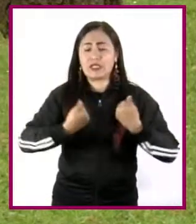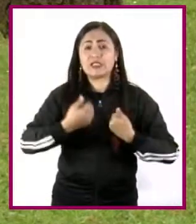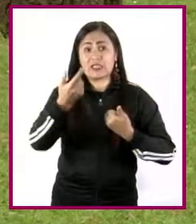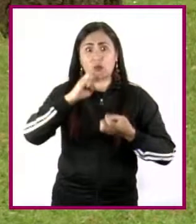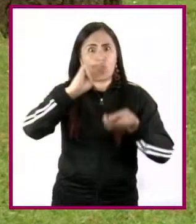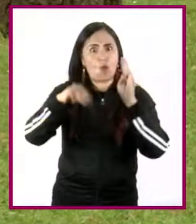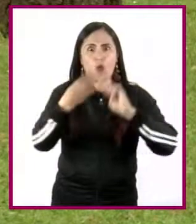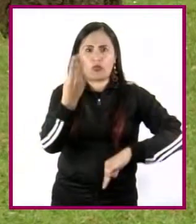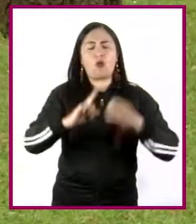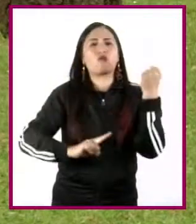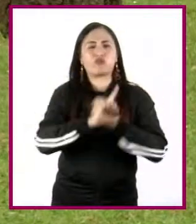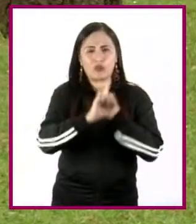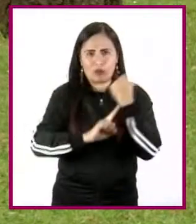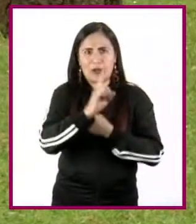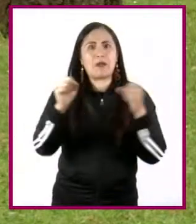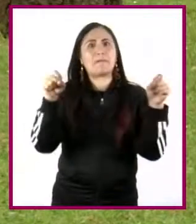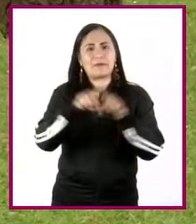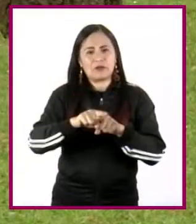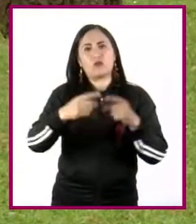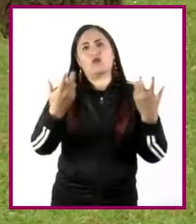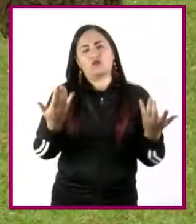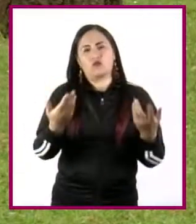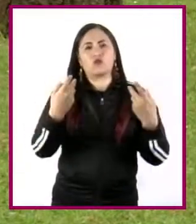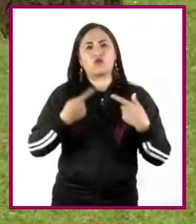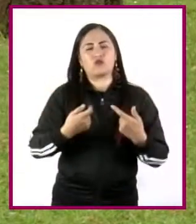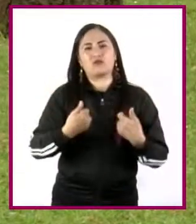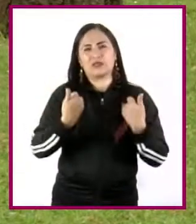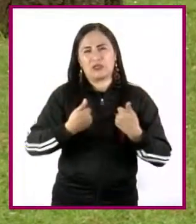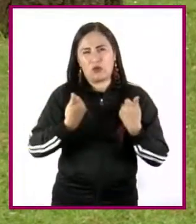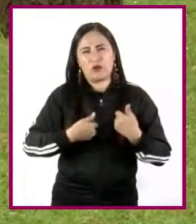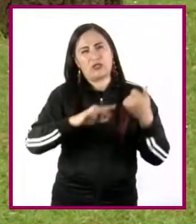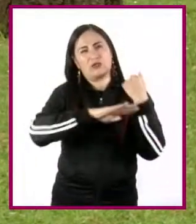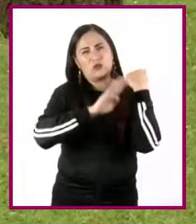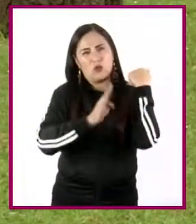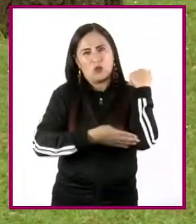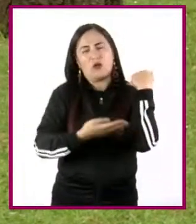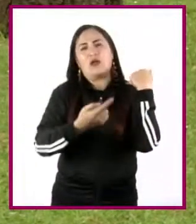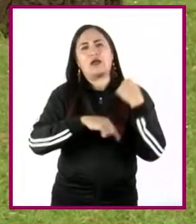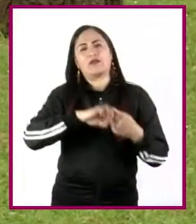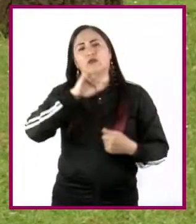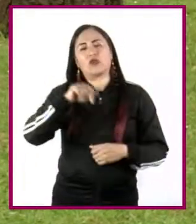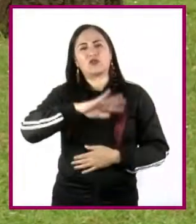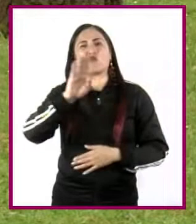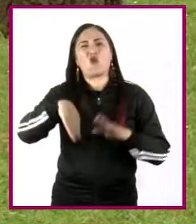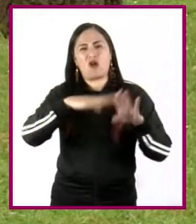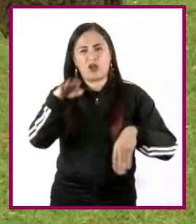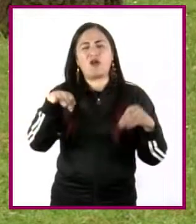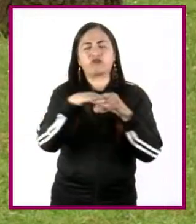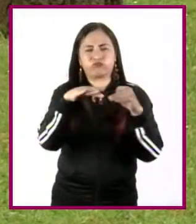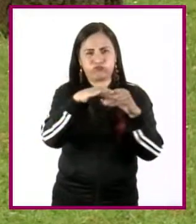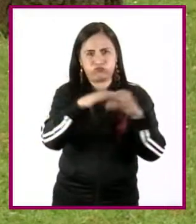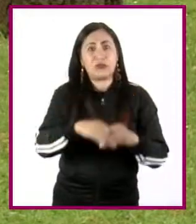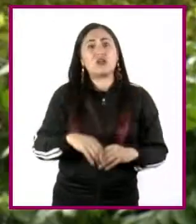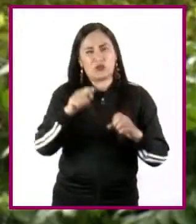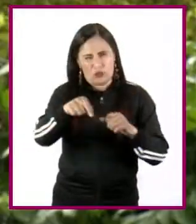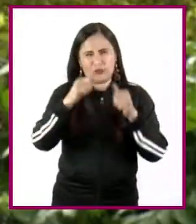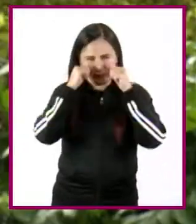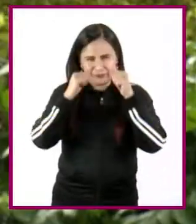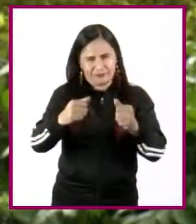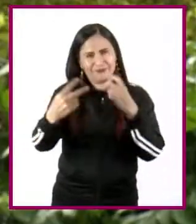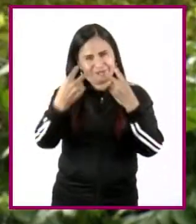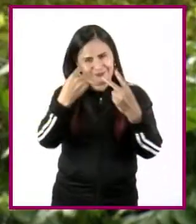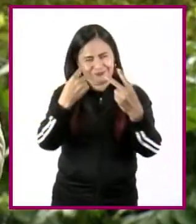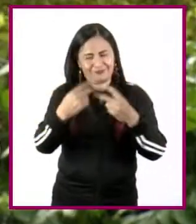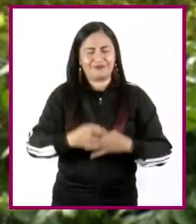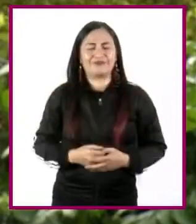una de las principales causas de muertes materno-infantil. Quédate, porque va a estar muy interesante.